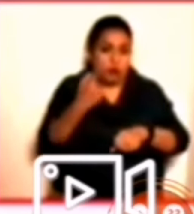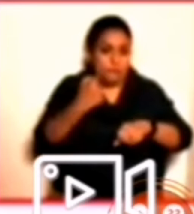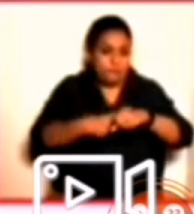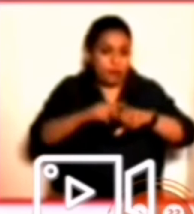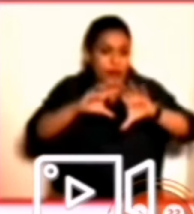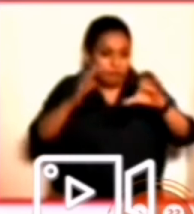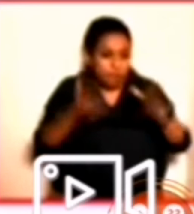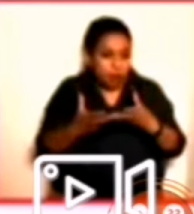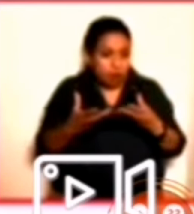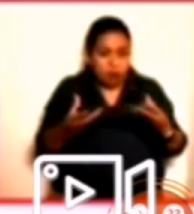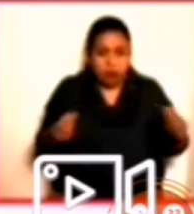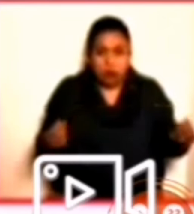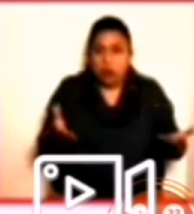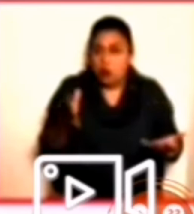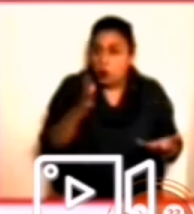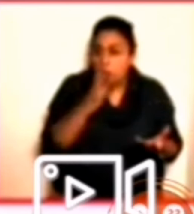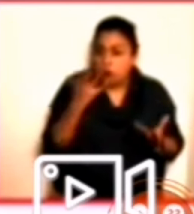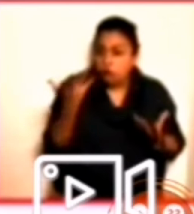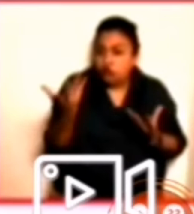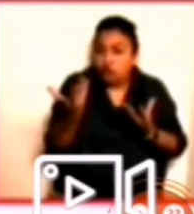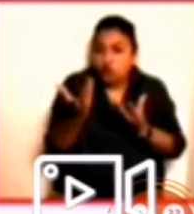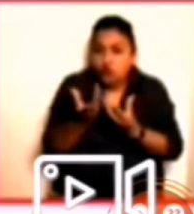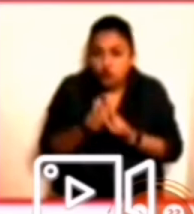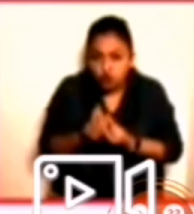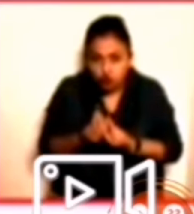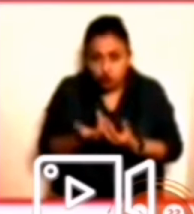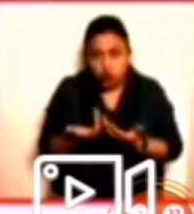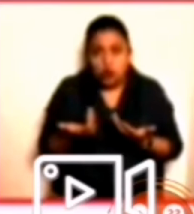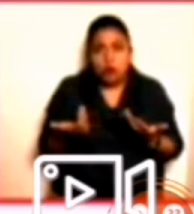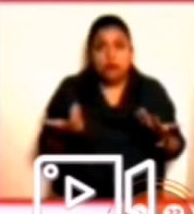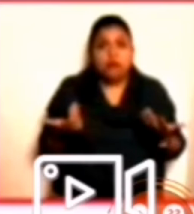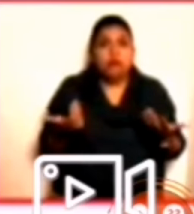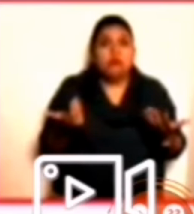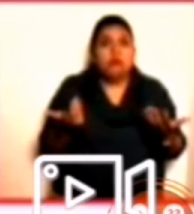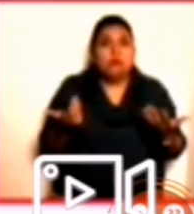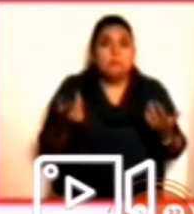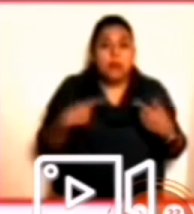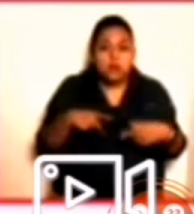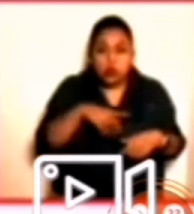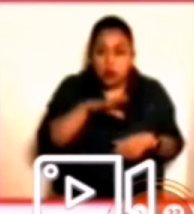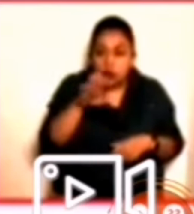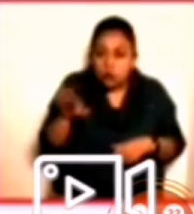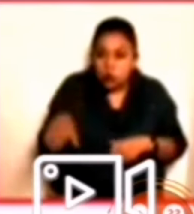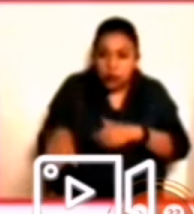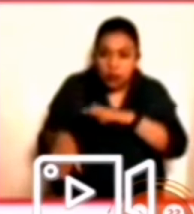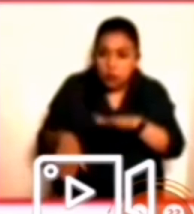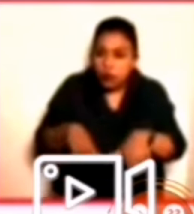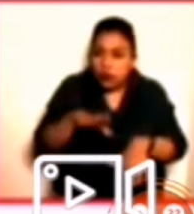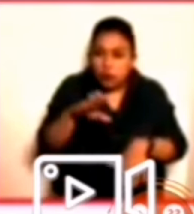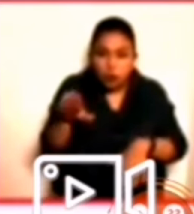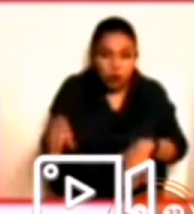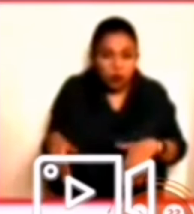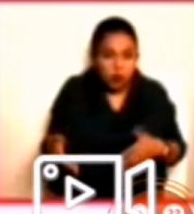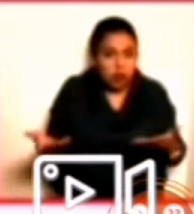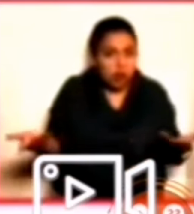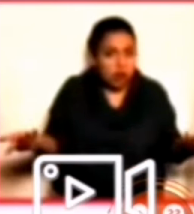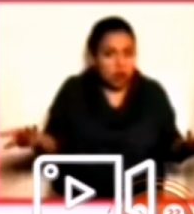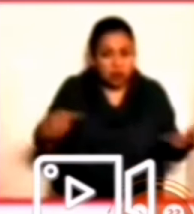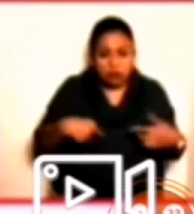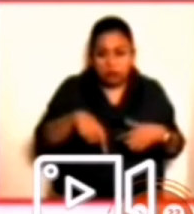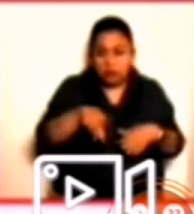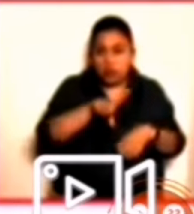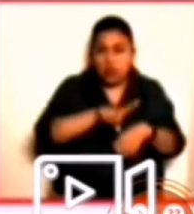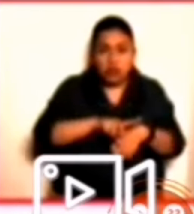hemos podido acercarnos a nuestros difuntos que han desaparecido en estos